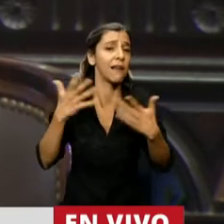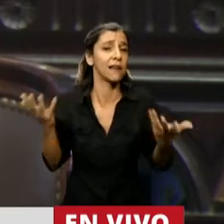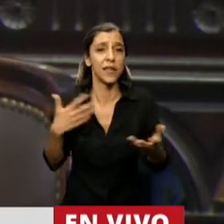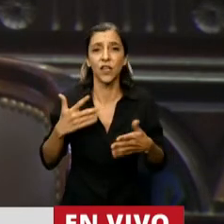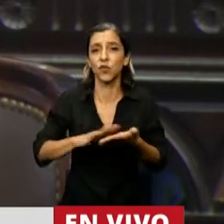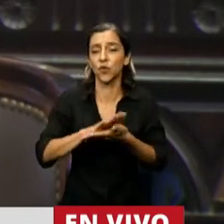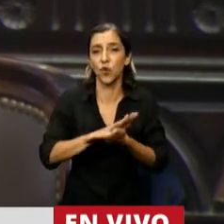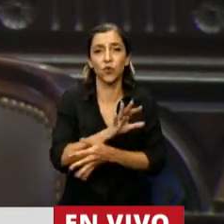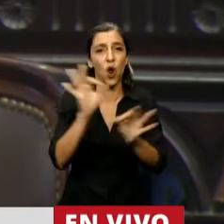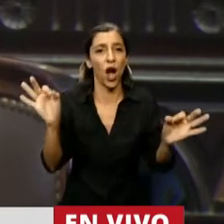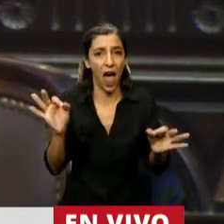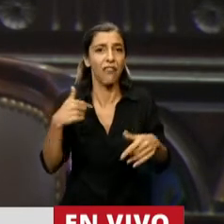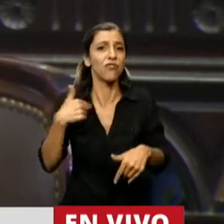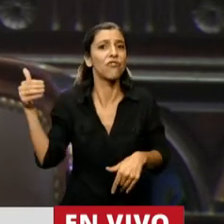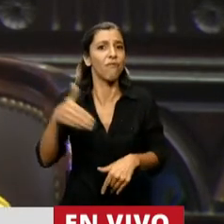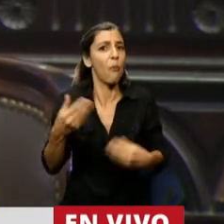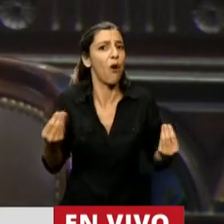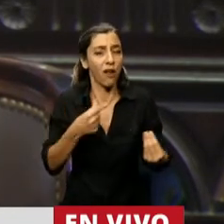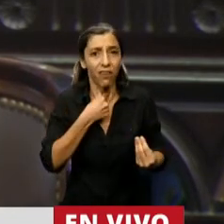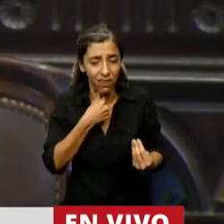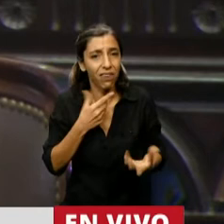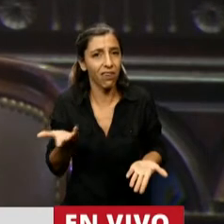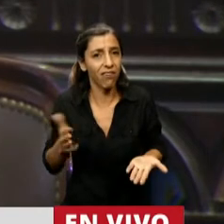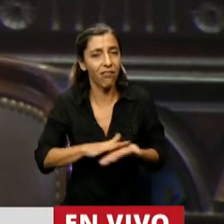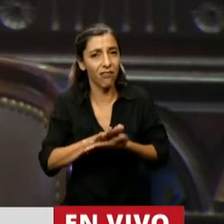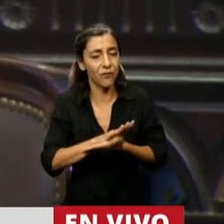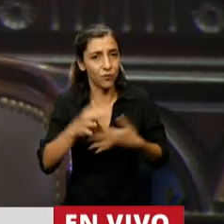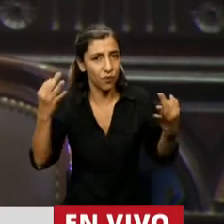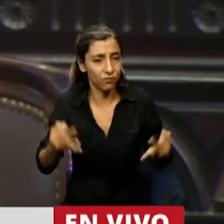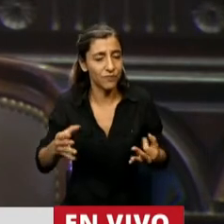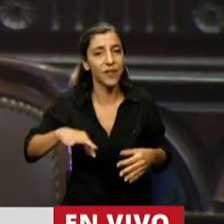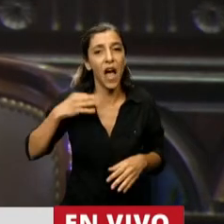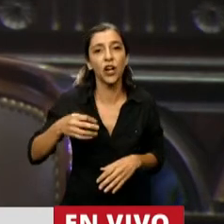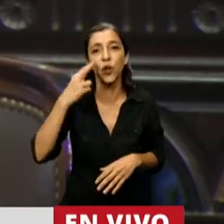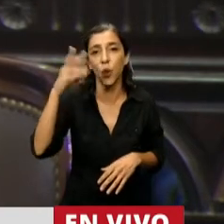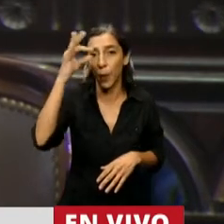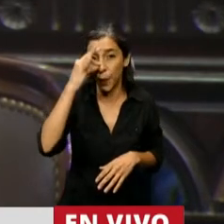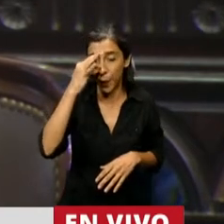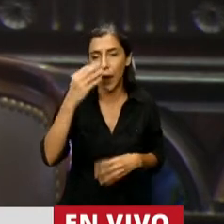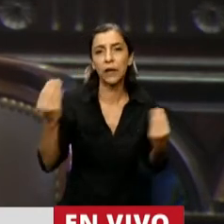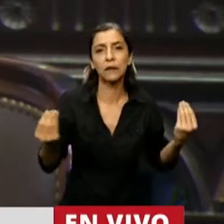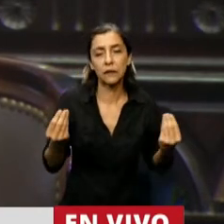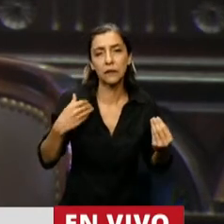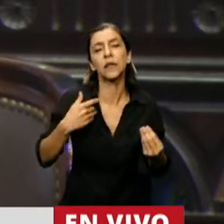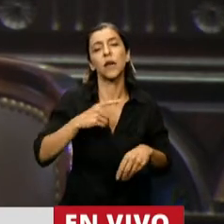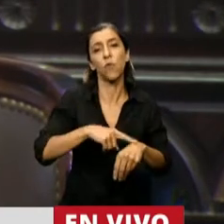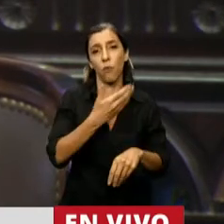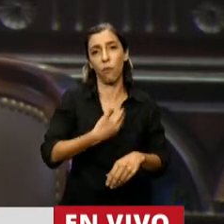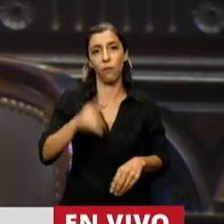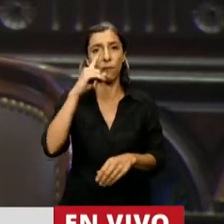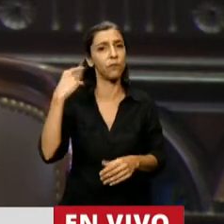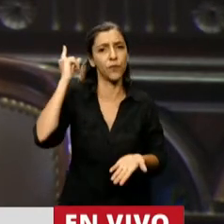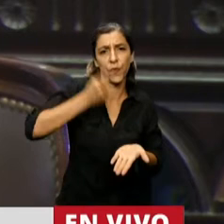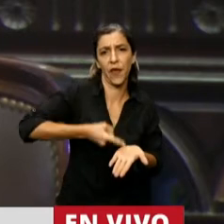al contrario, la vayamos empeorando. ¿Qué pasó en el 2020? En el 2020 los decretos del